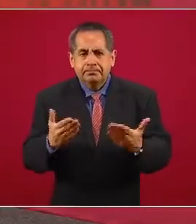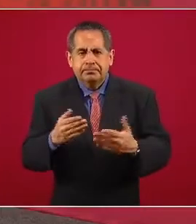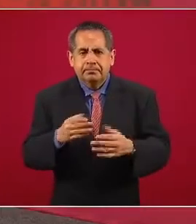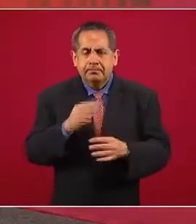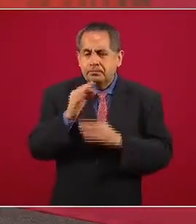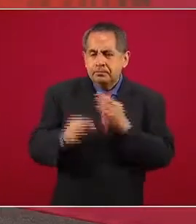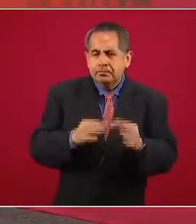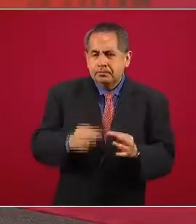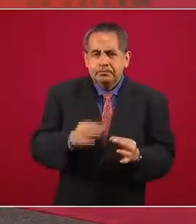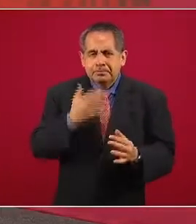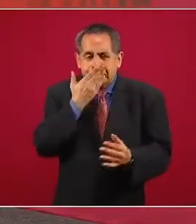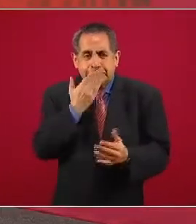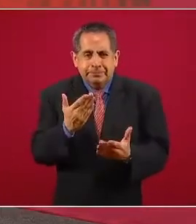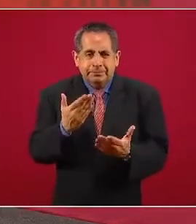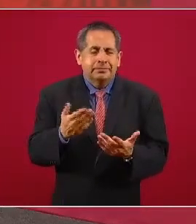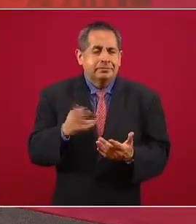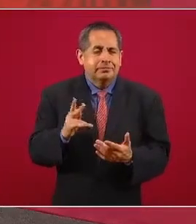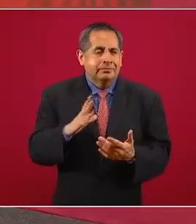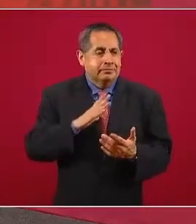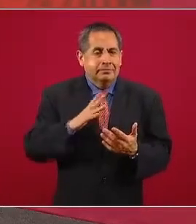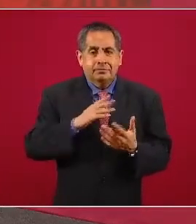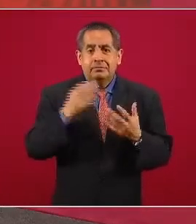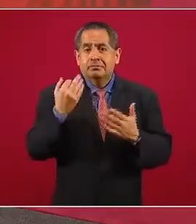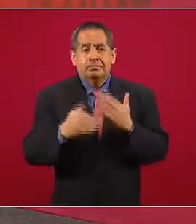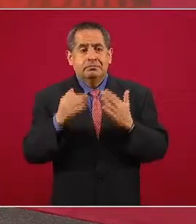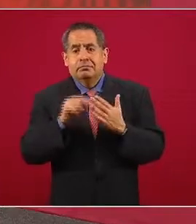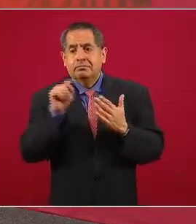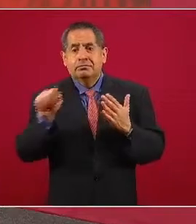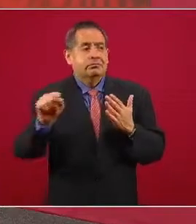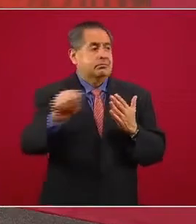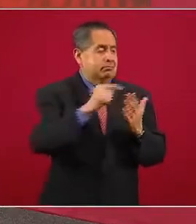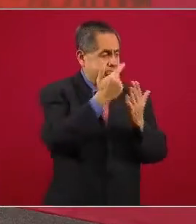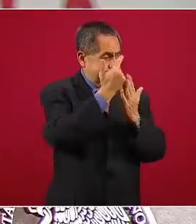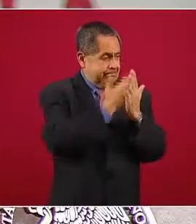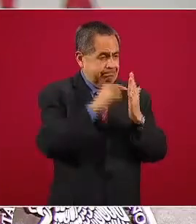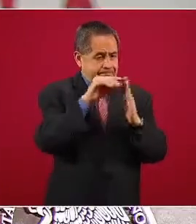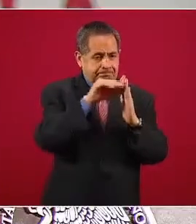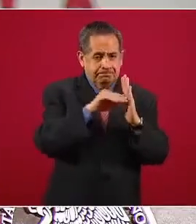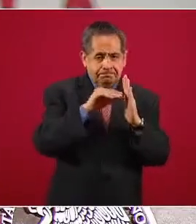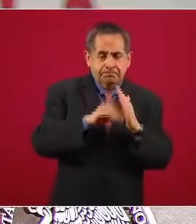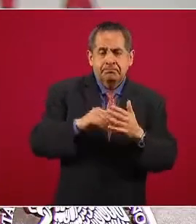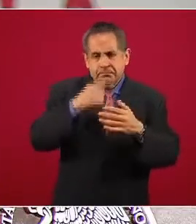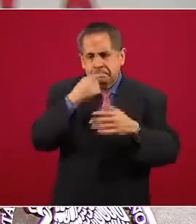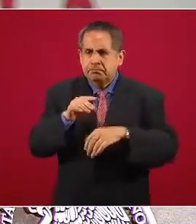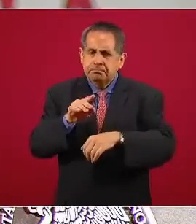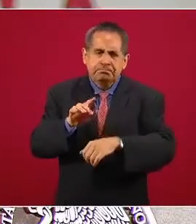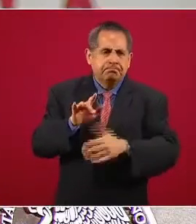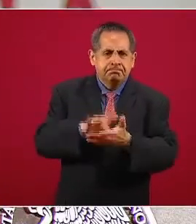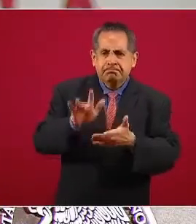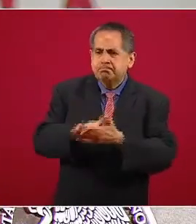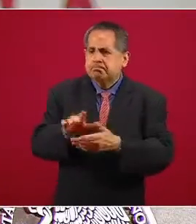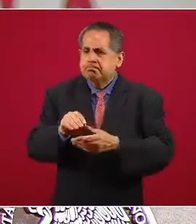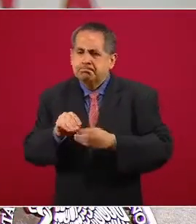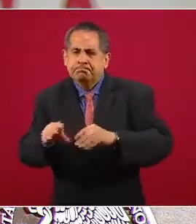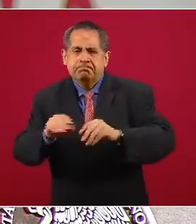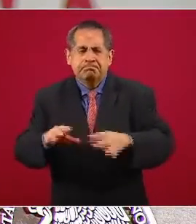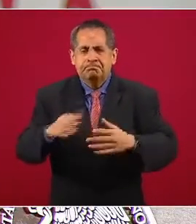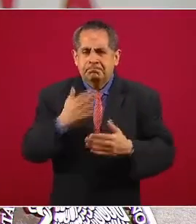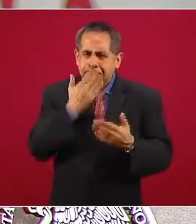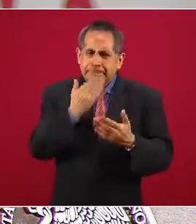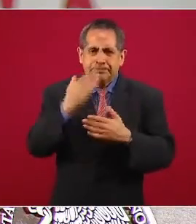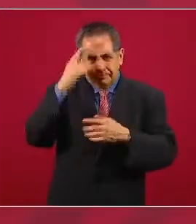Tenemos una lista amplísima de cosas en las que podemos influir e influir positivamente.